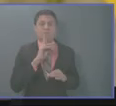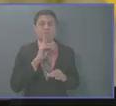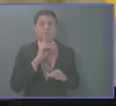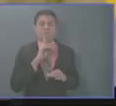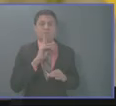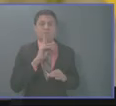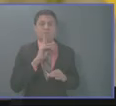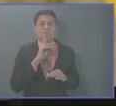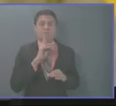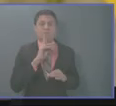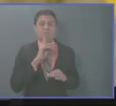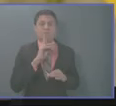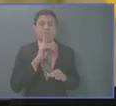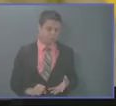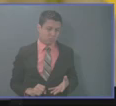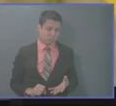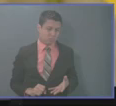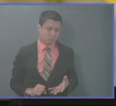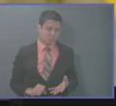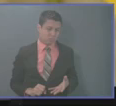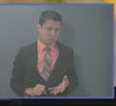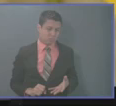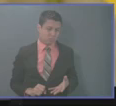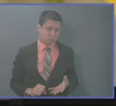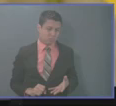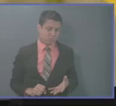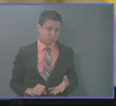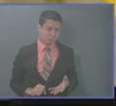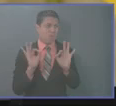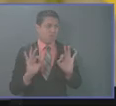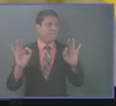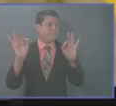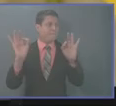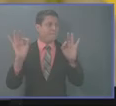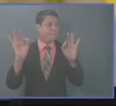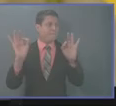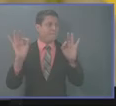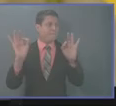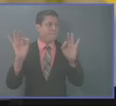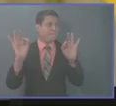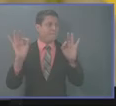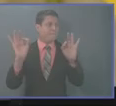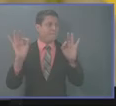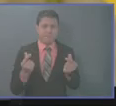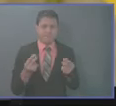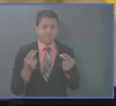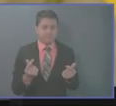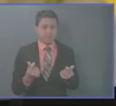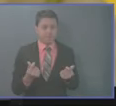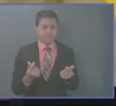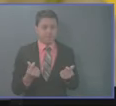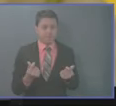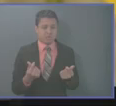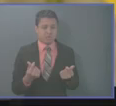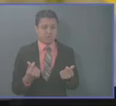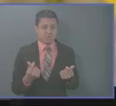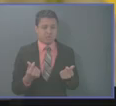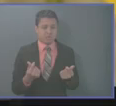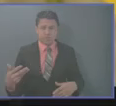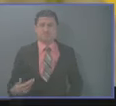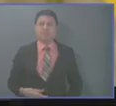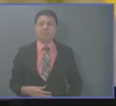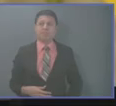nuestra población de la manera más expedita y de la manera más amplia posible, de tal manera